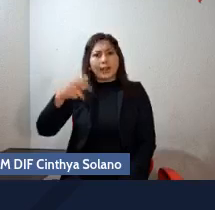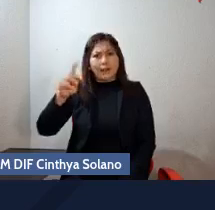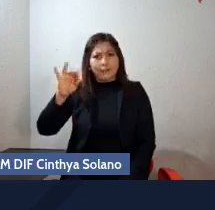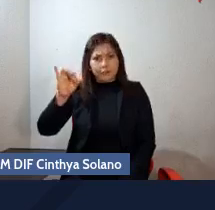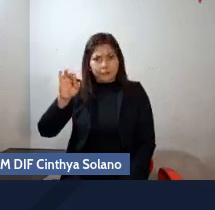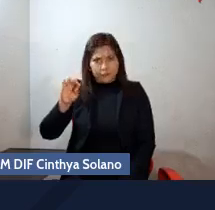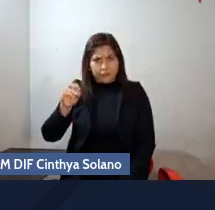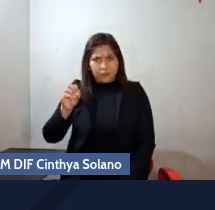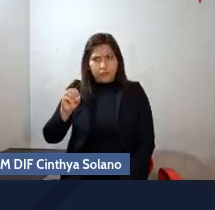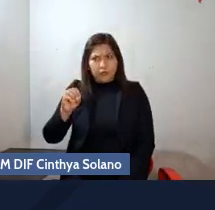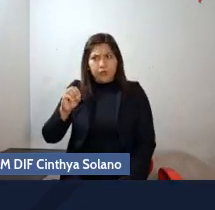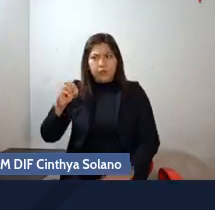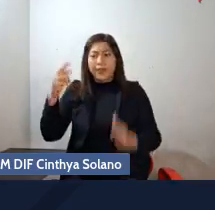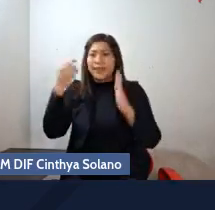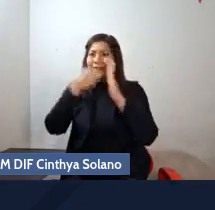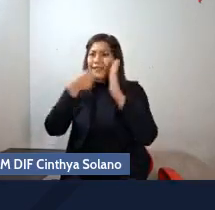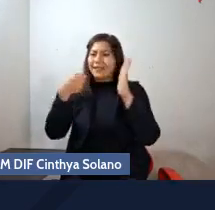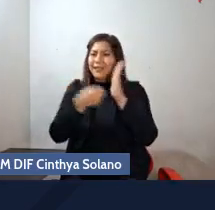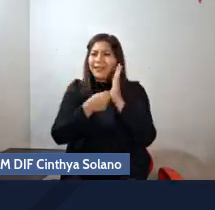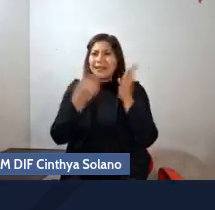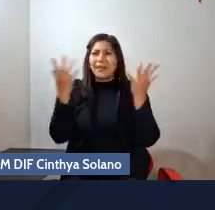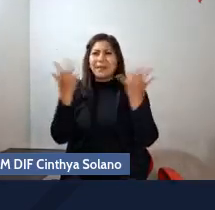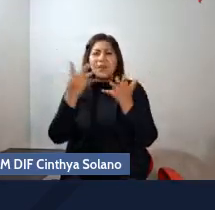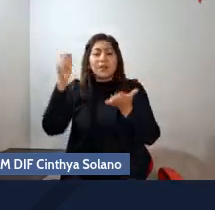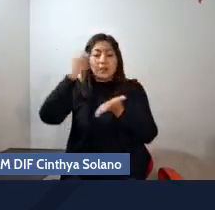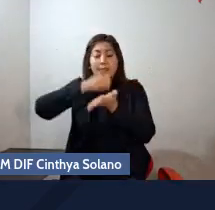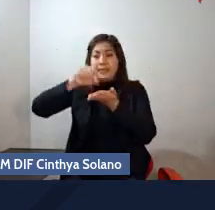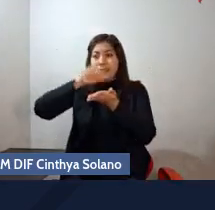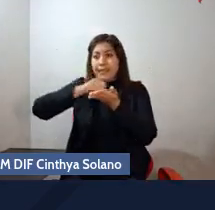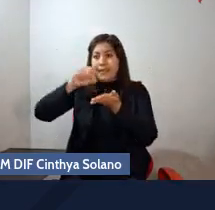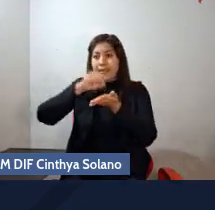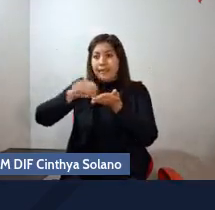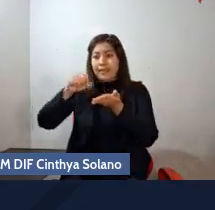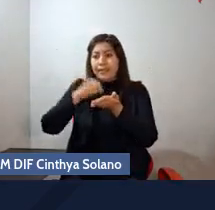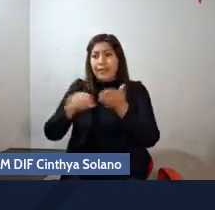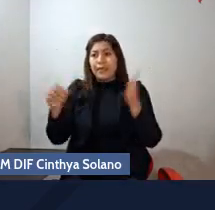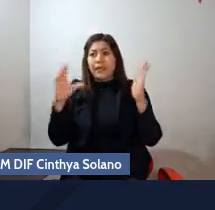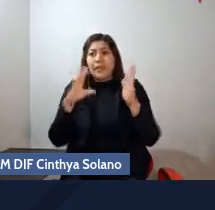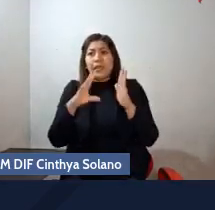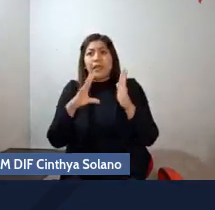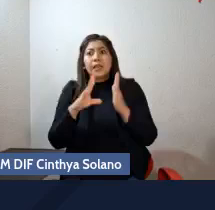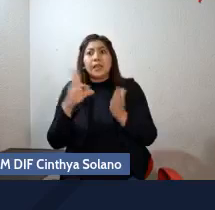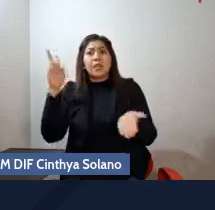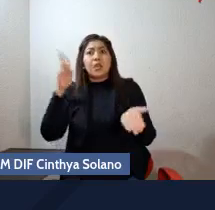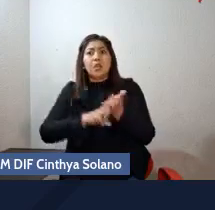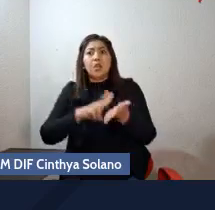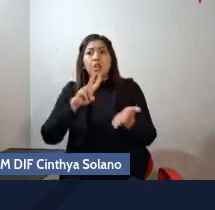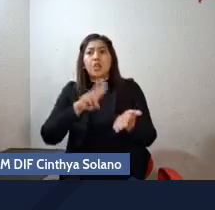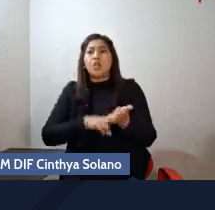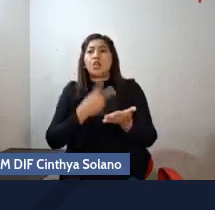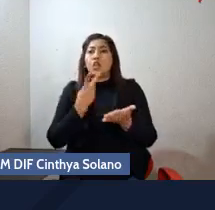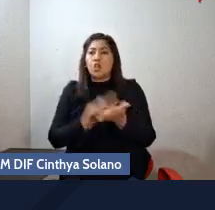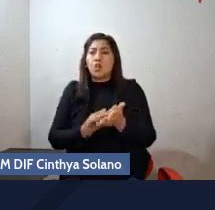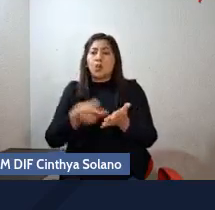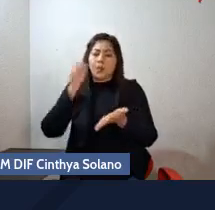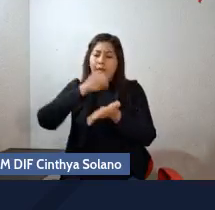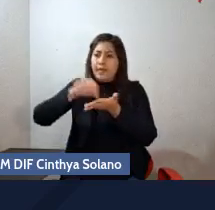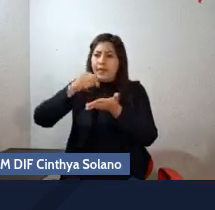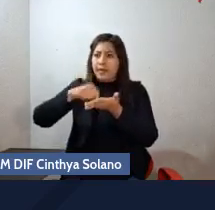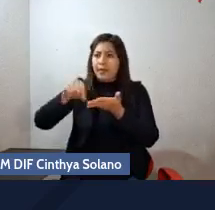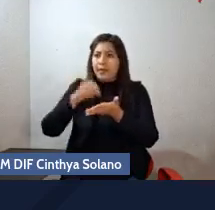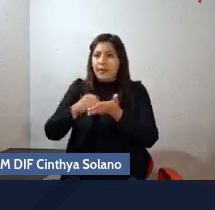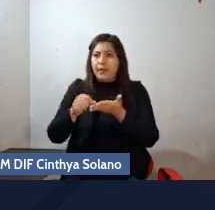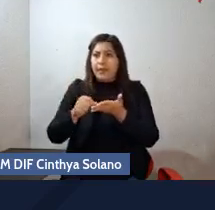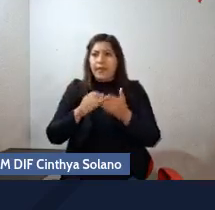de manera escrita por duplicado. Uno se presentaba en el Archivo General Notarías y otro quedaba